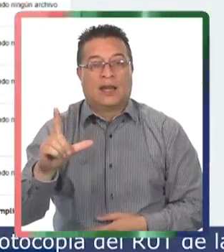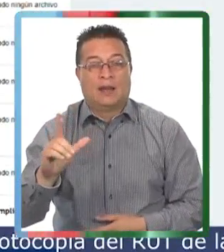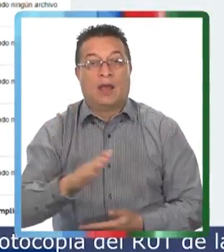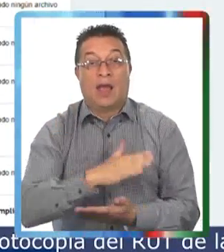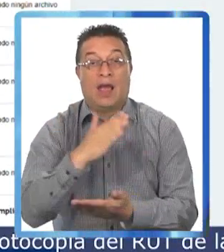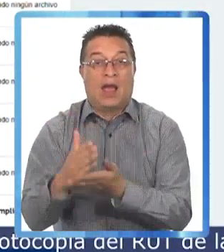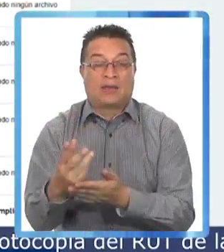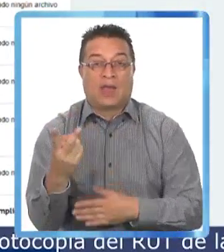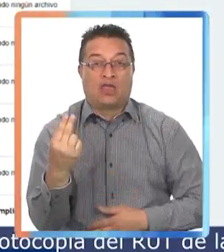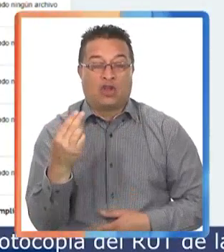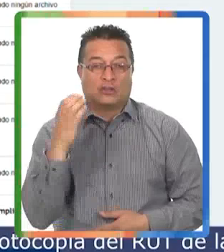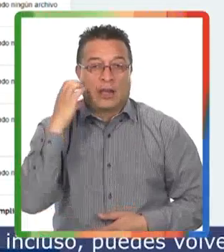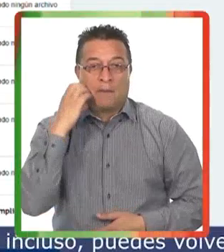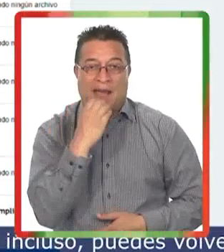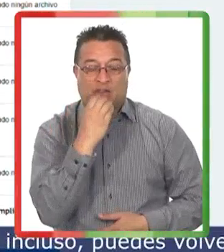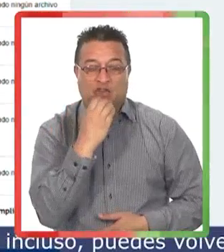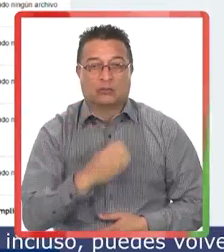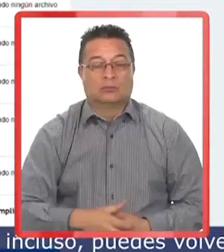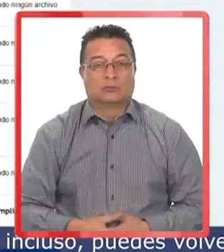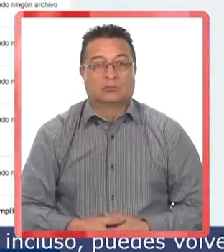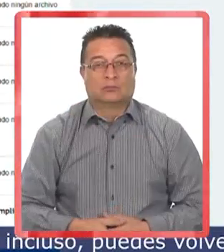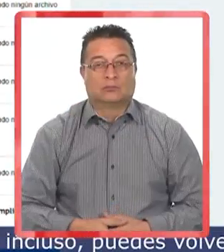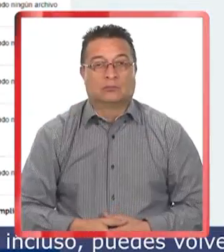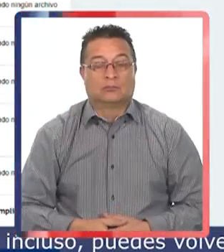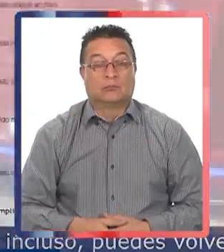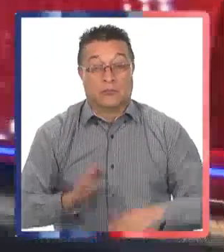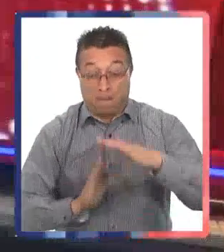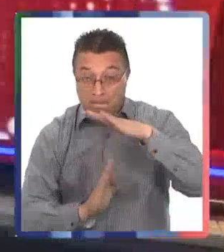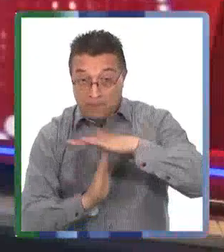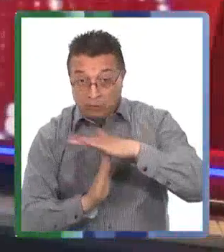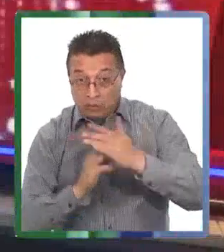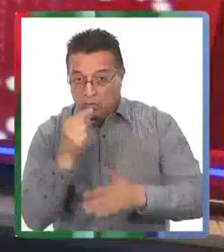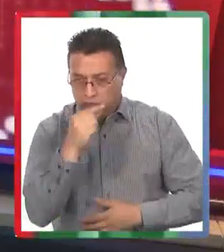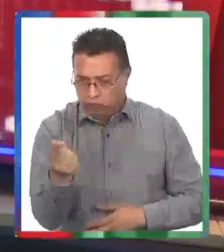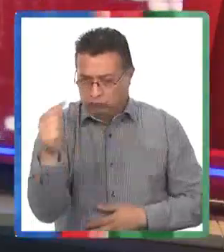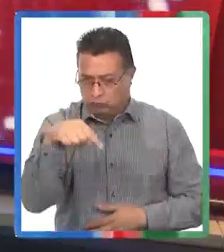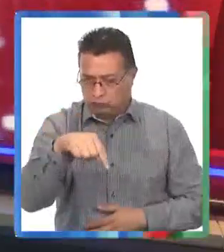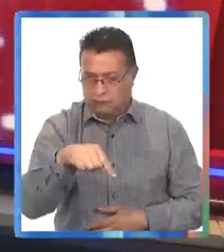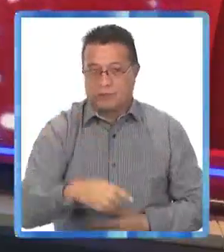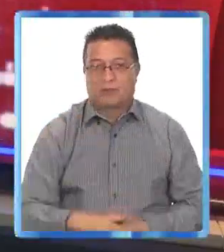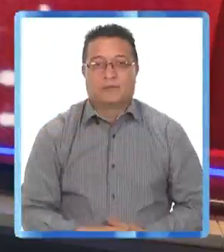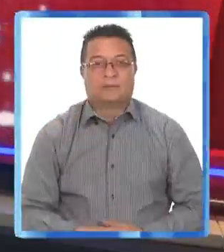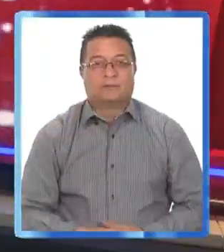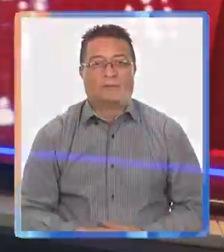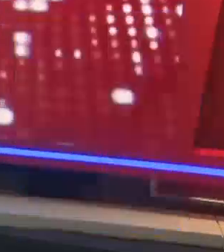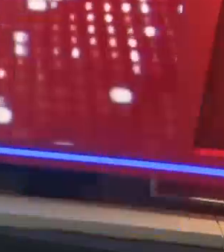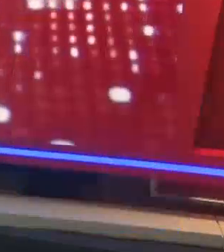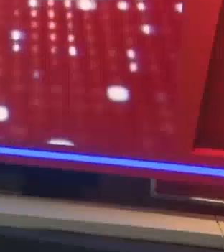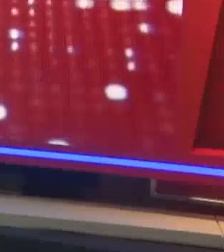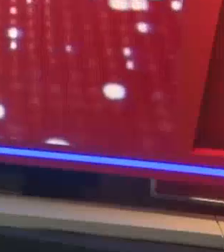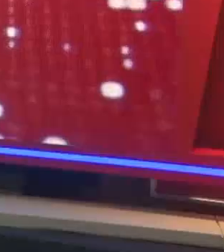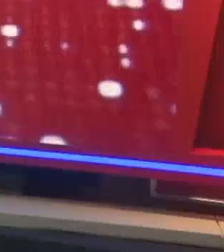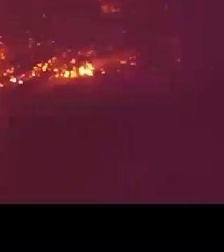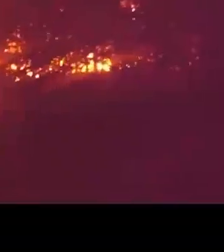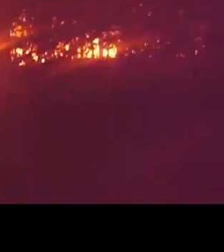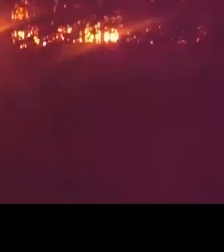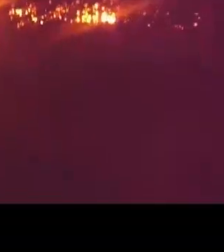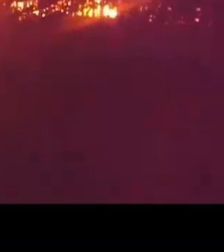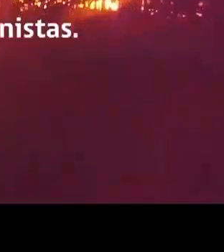www.senama.gov.cl hasta el 12 de mayo. Hacemos la pausa y regresamos de inmediato, no se vayan.